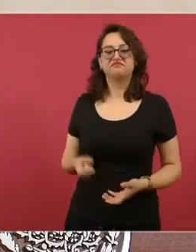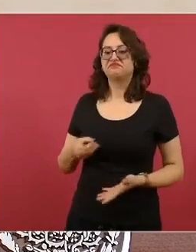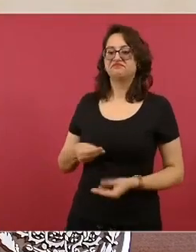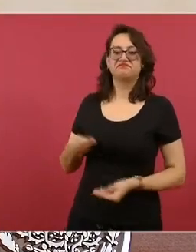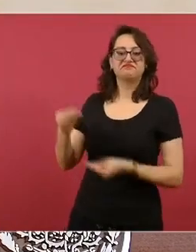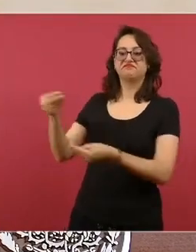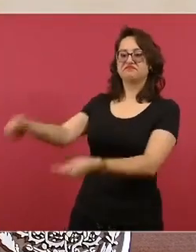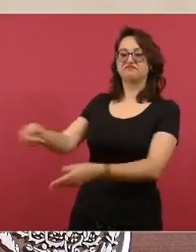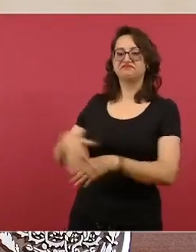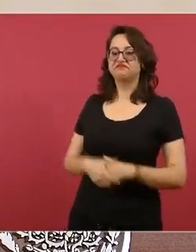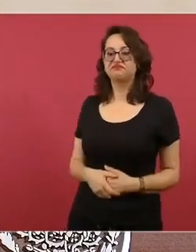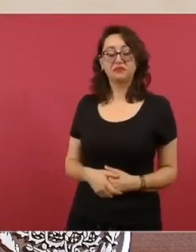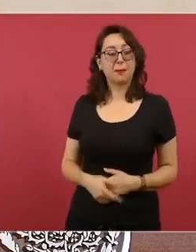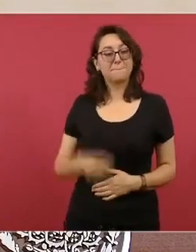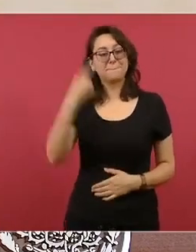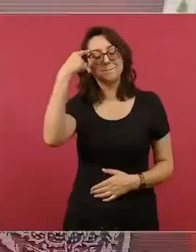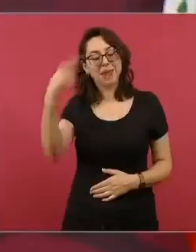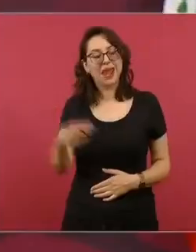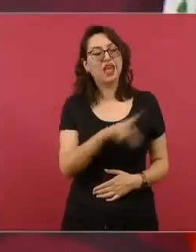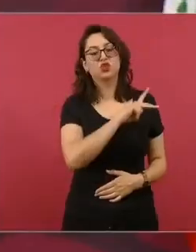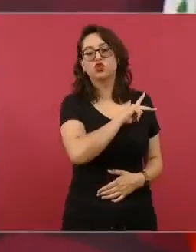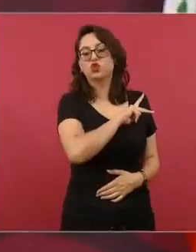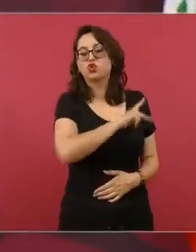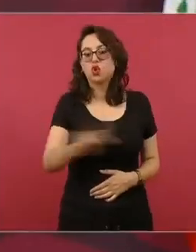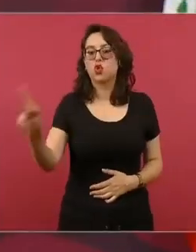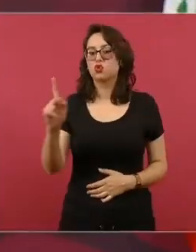porque tiene que ser universal.